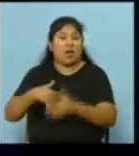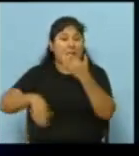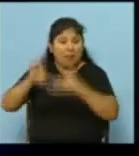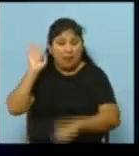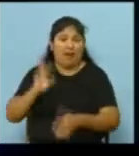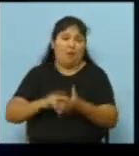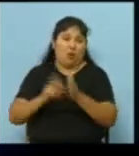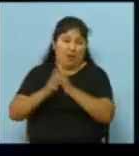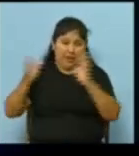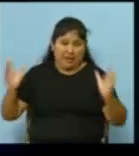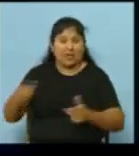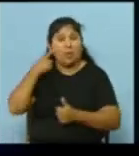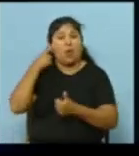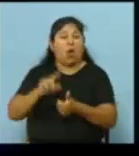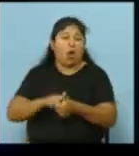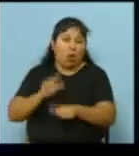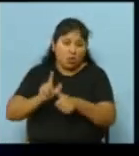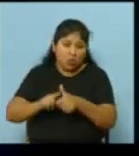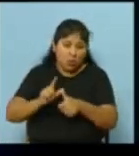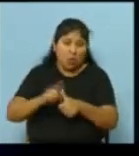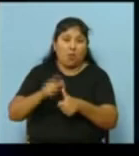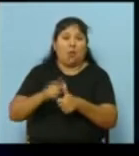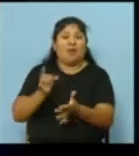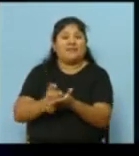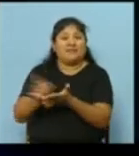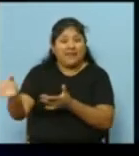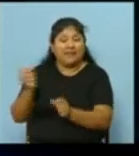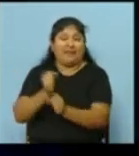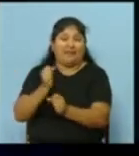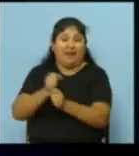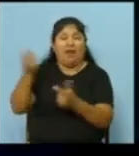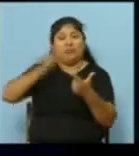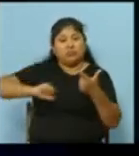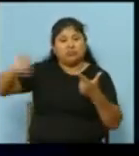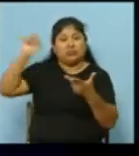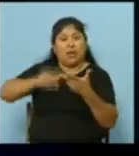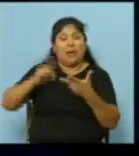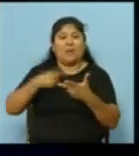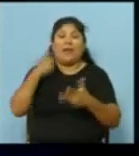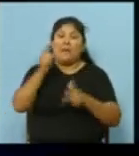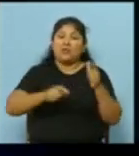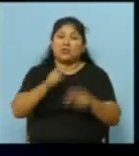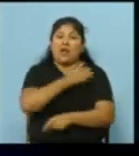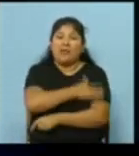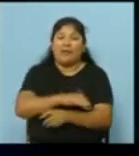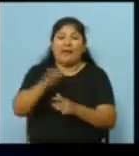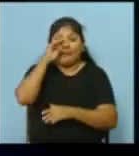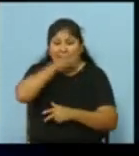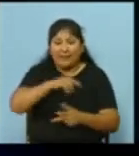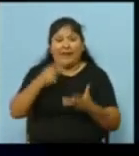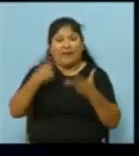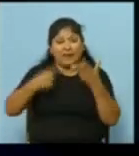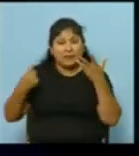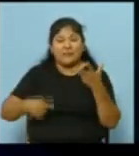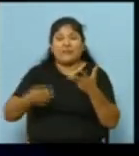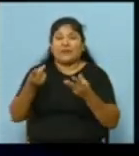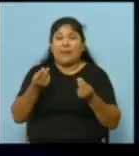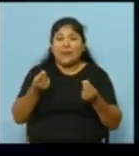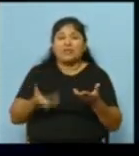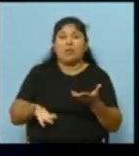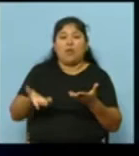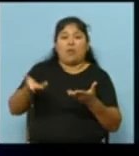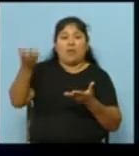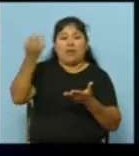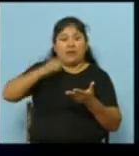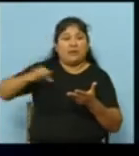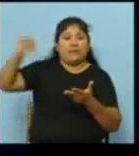tarifazos de los despidos de la precarización laboral la inflación bueno los precios aumentan permanentemente muy por